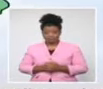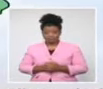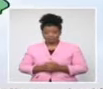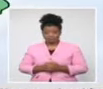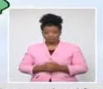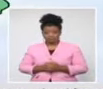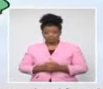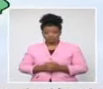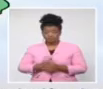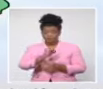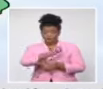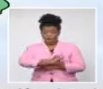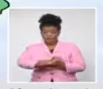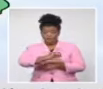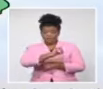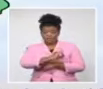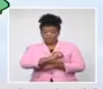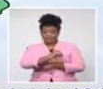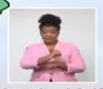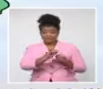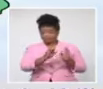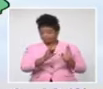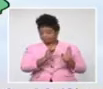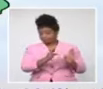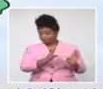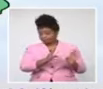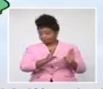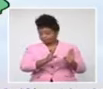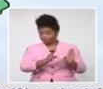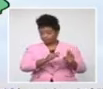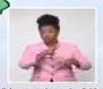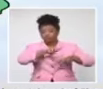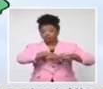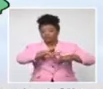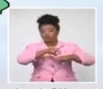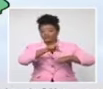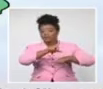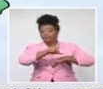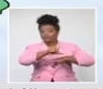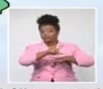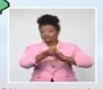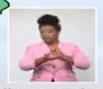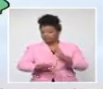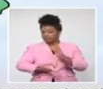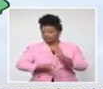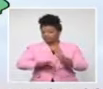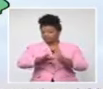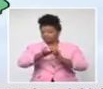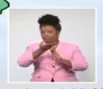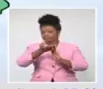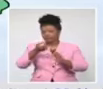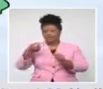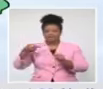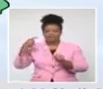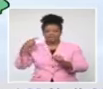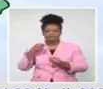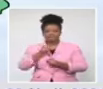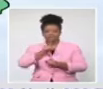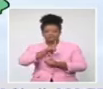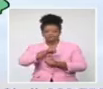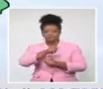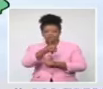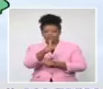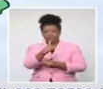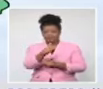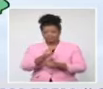oriente cubano, pues realmente Holguín, cifra muy elevada en el día de ayer, 110 casos.